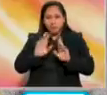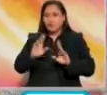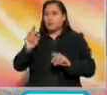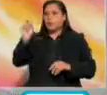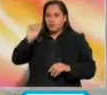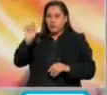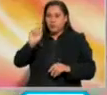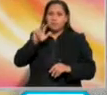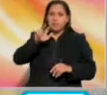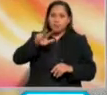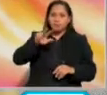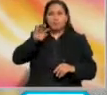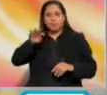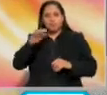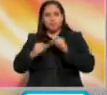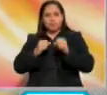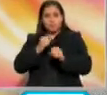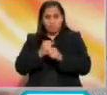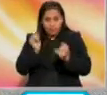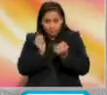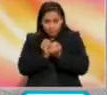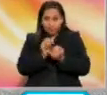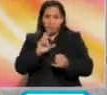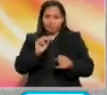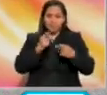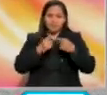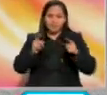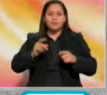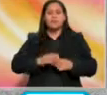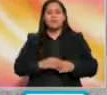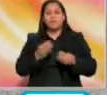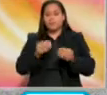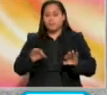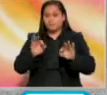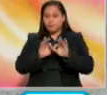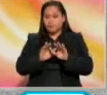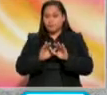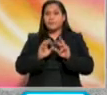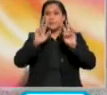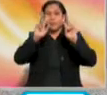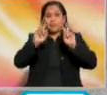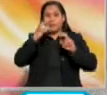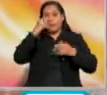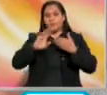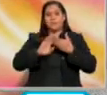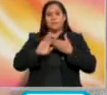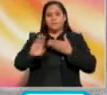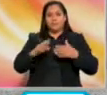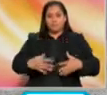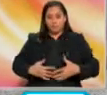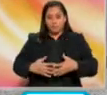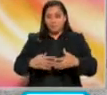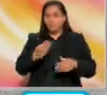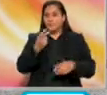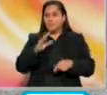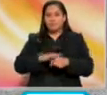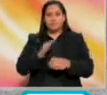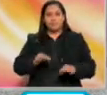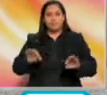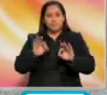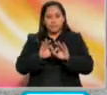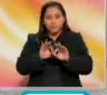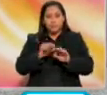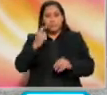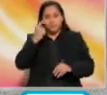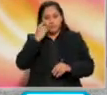pareja a los 18, 19 años. Entonces, bien importante que el tema de la anticoncepción es una de las más importantes. Por